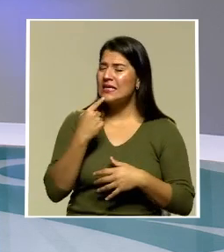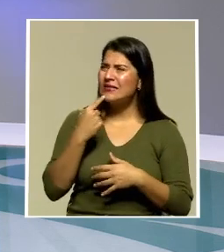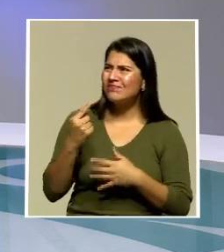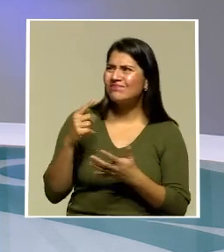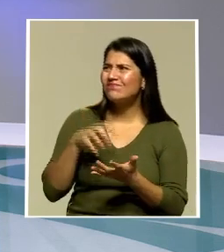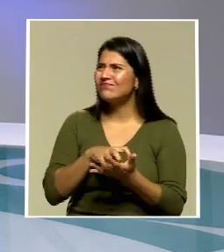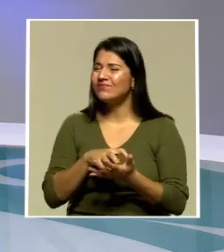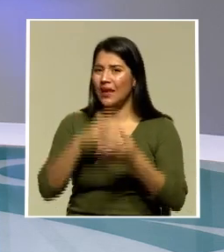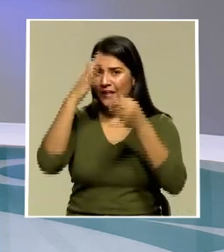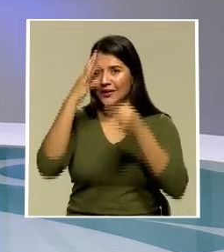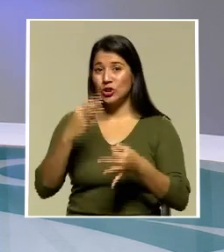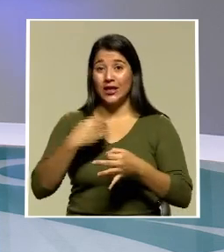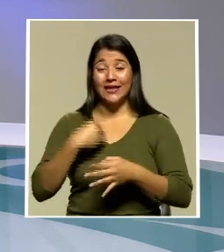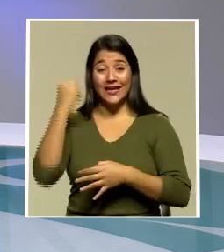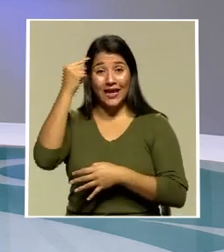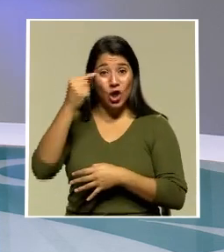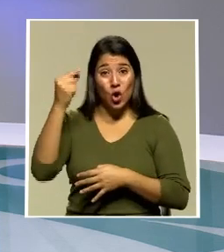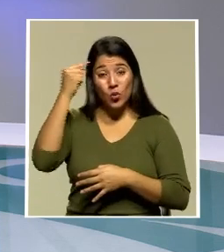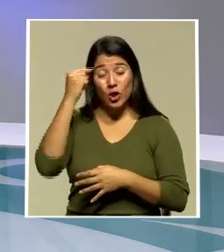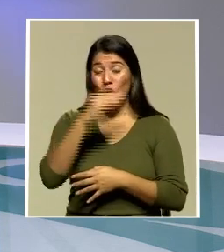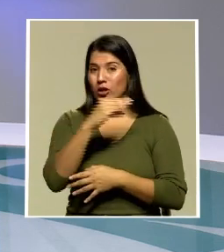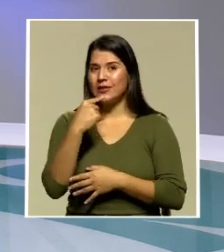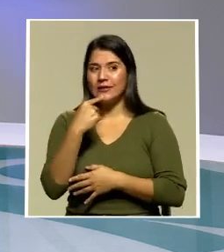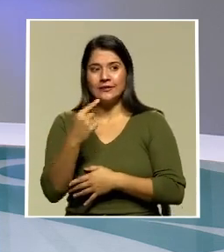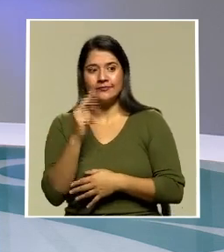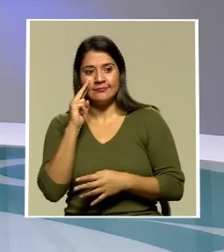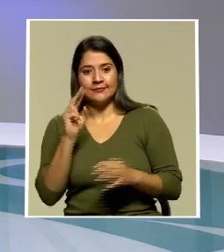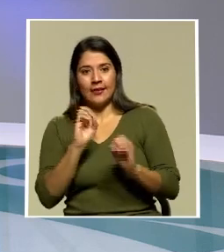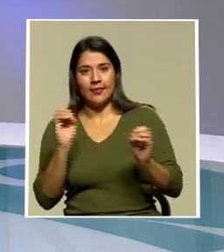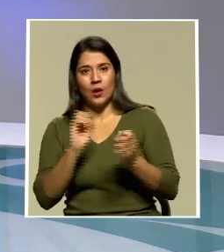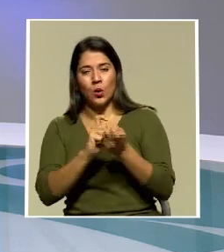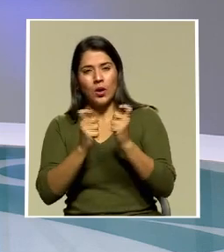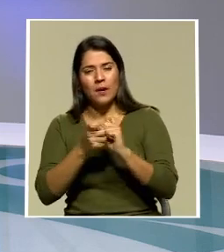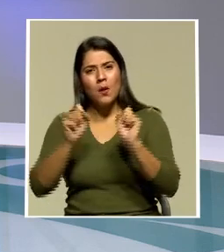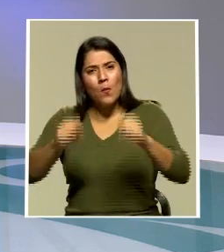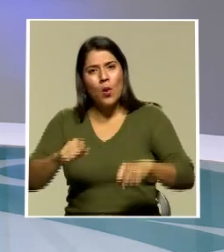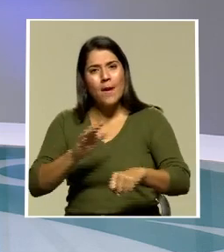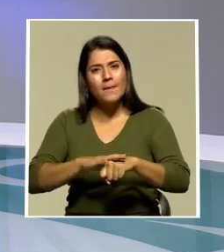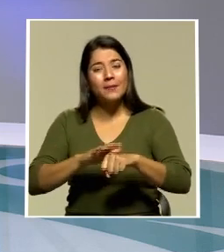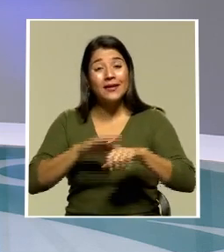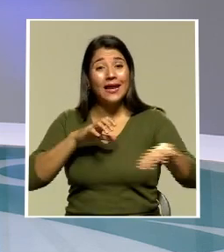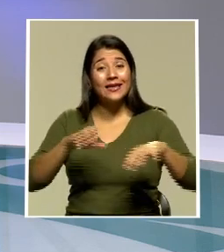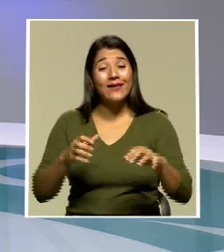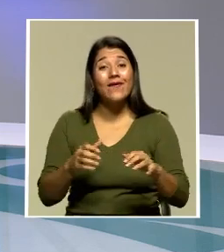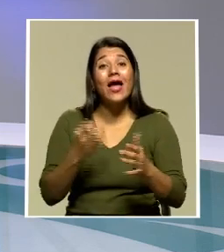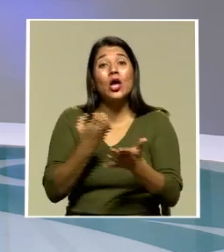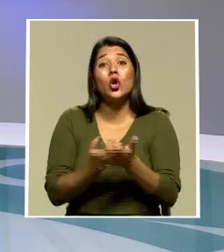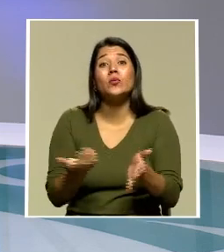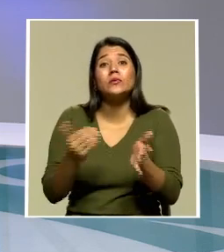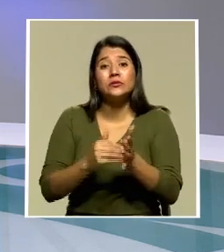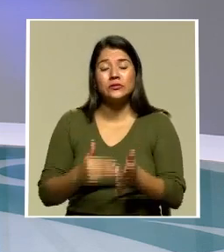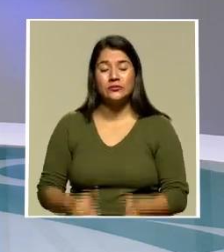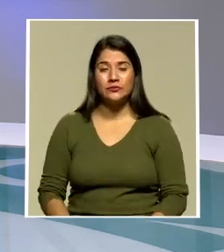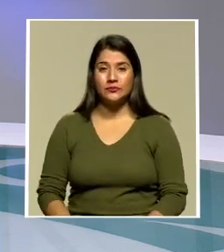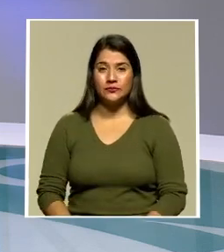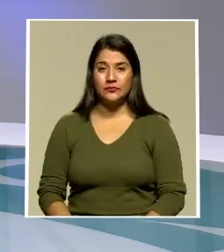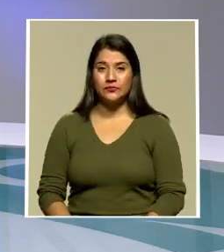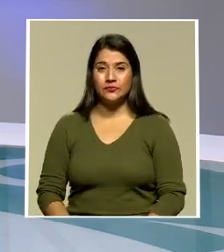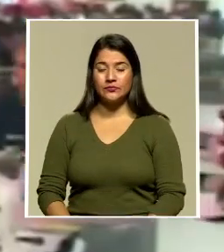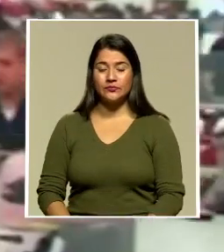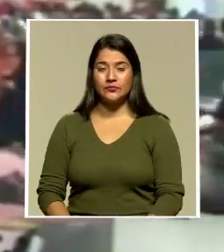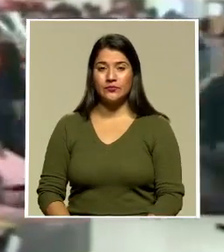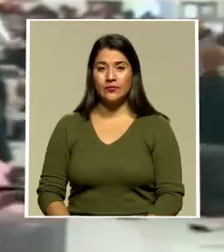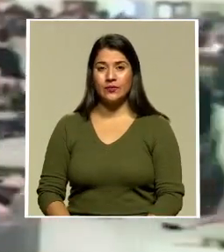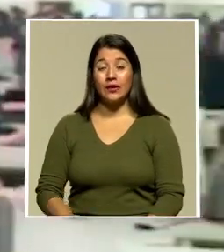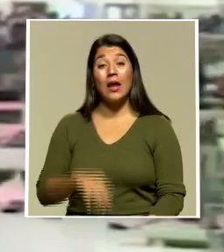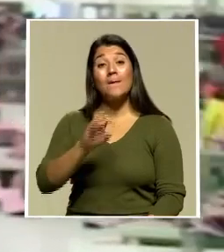ha tomado el gobierno y argumentan que no se observan cambios que puedan llevar a una reactivación económica a corto plazo.